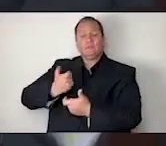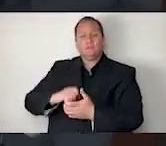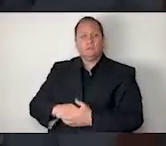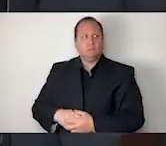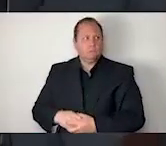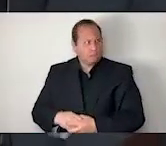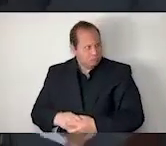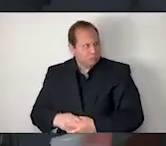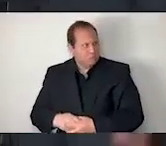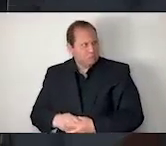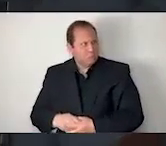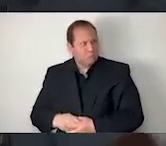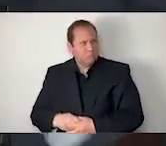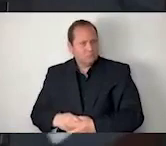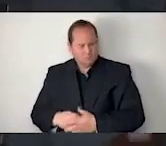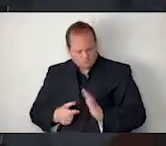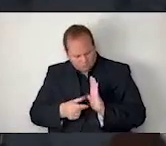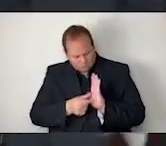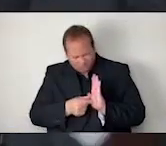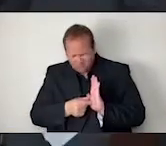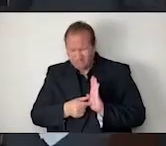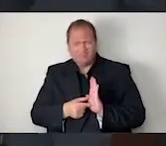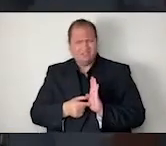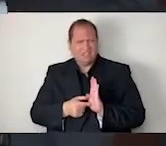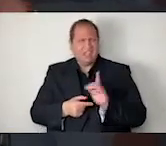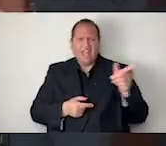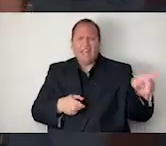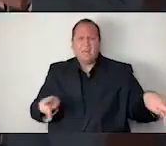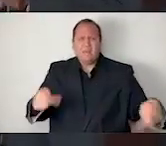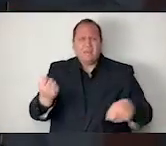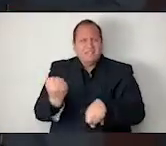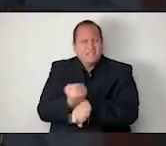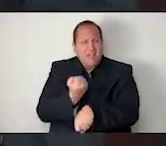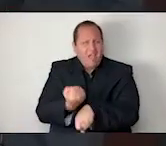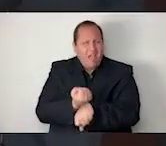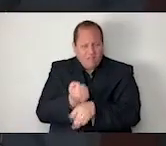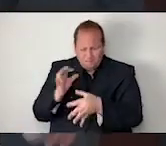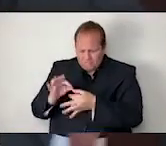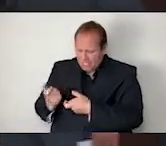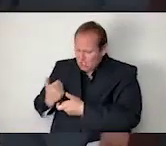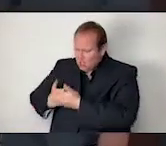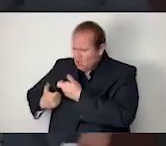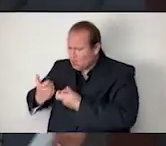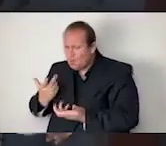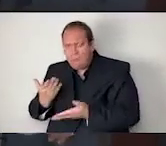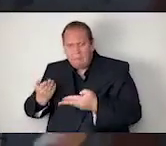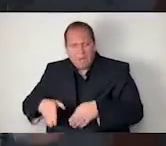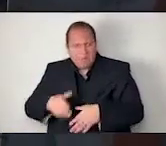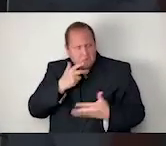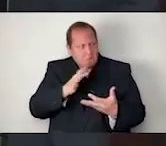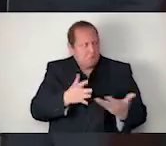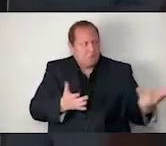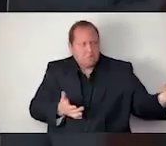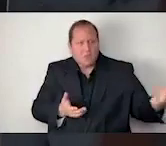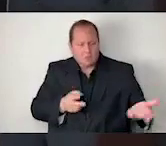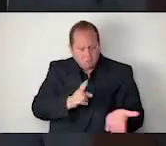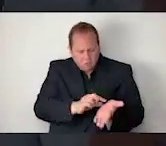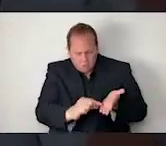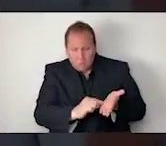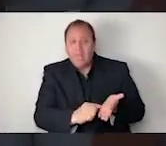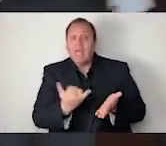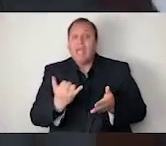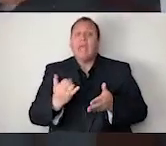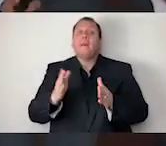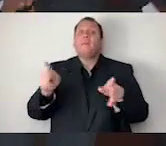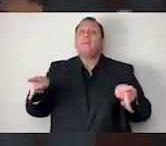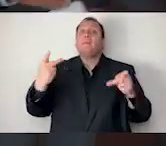establecidos como giro pero está fuera de lugar porque se dedican a vender calzado y los calzados tenían en precio y también vendían papel higiénico y